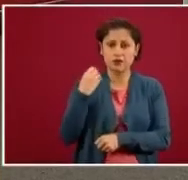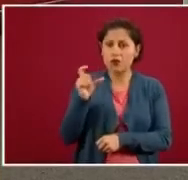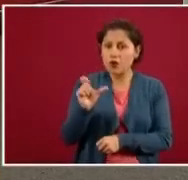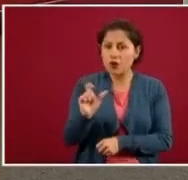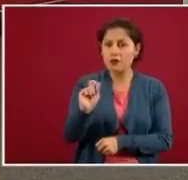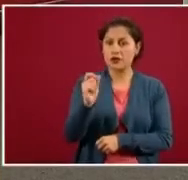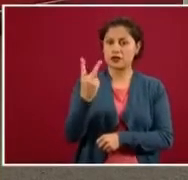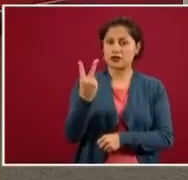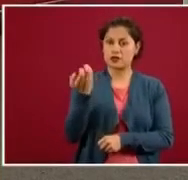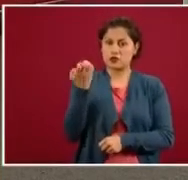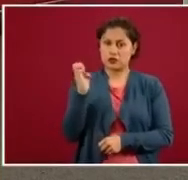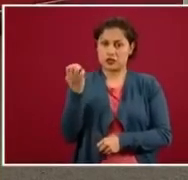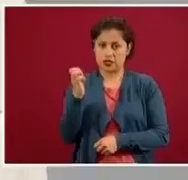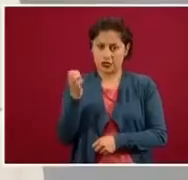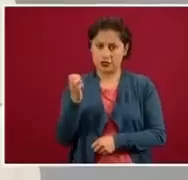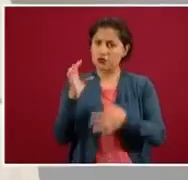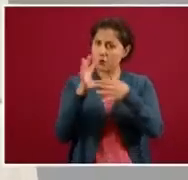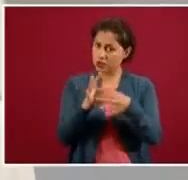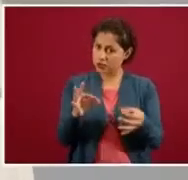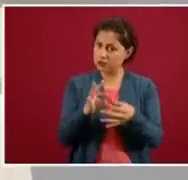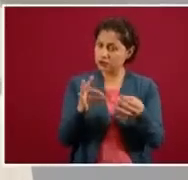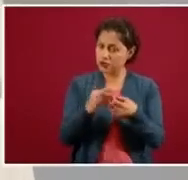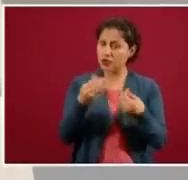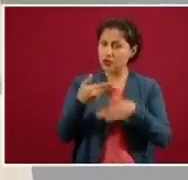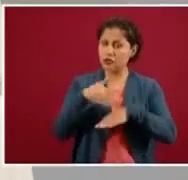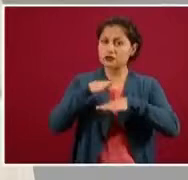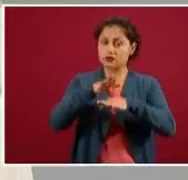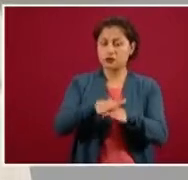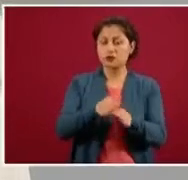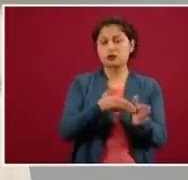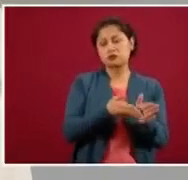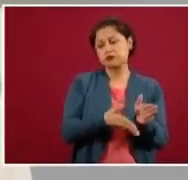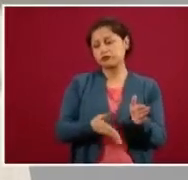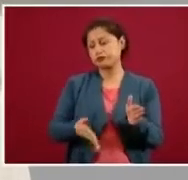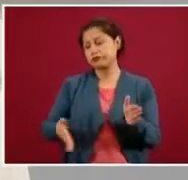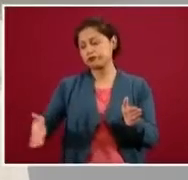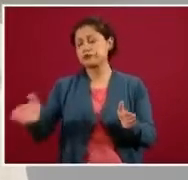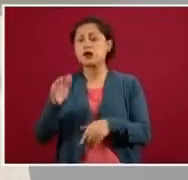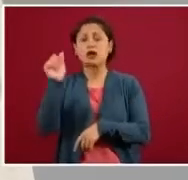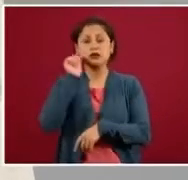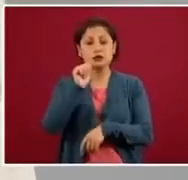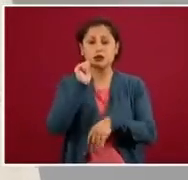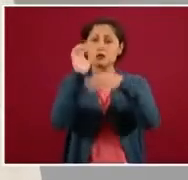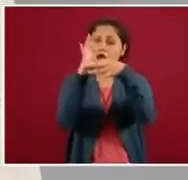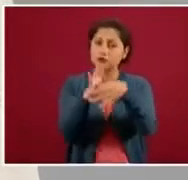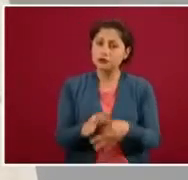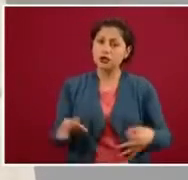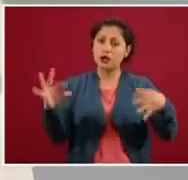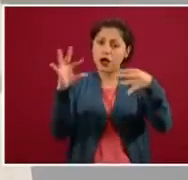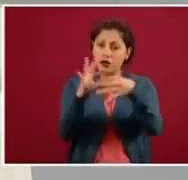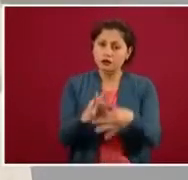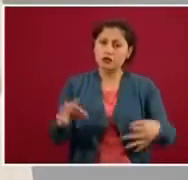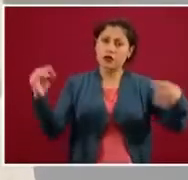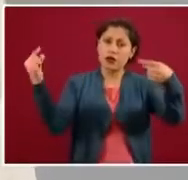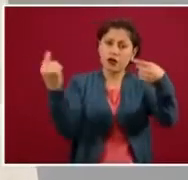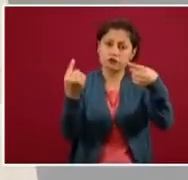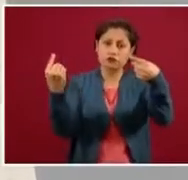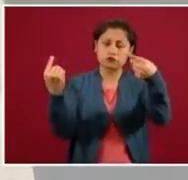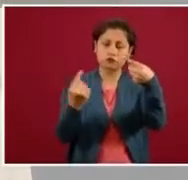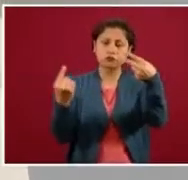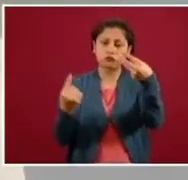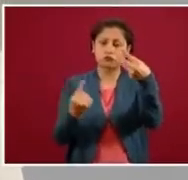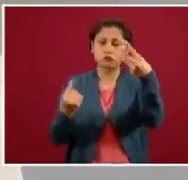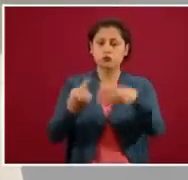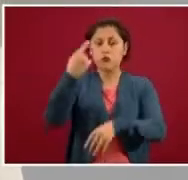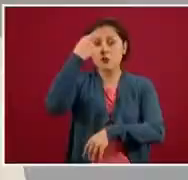Entonces, en todo momento hemos querido que la información se conozca lo más rápidamente posible, de la manera más amplia posible y de la manera